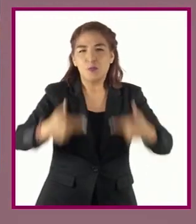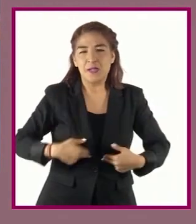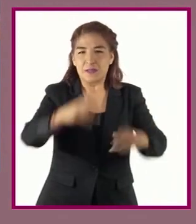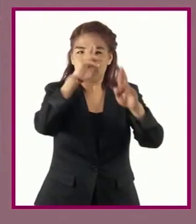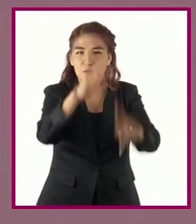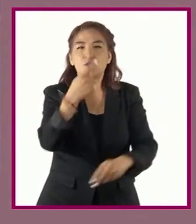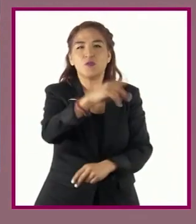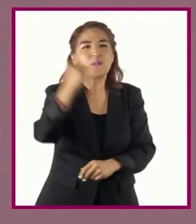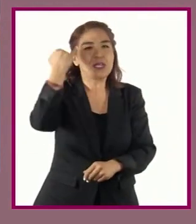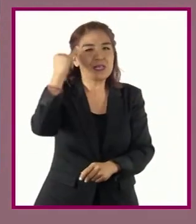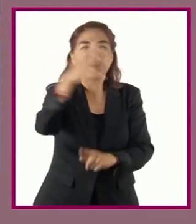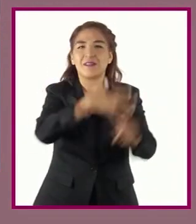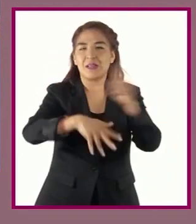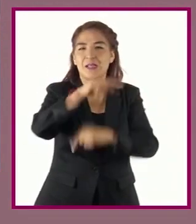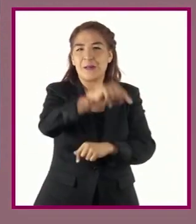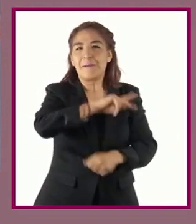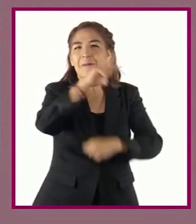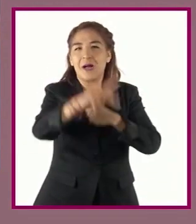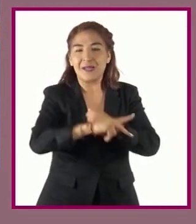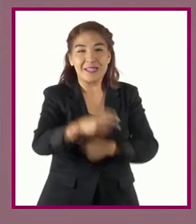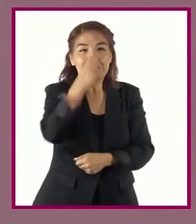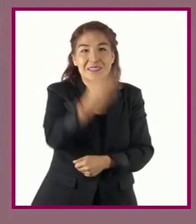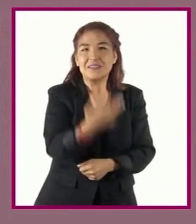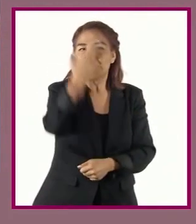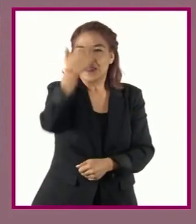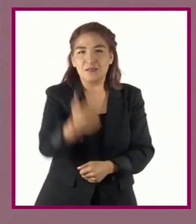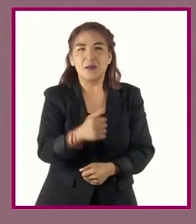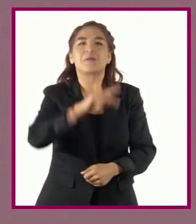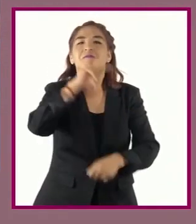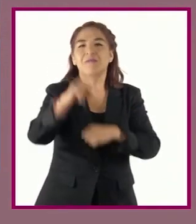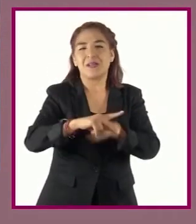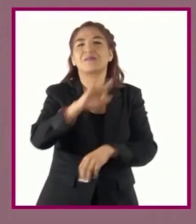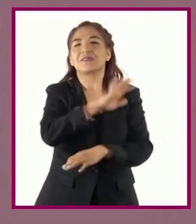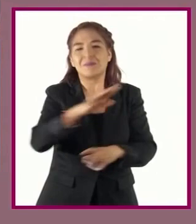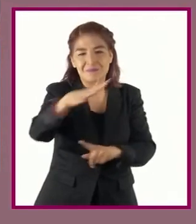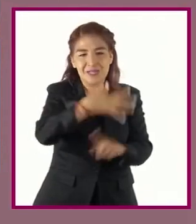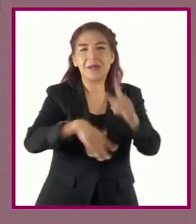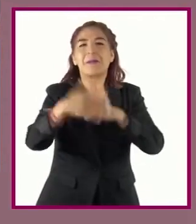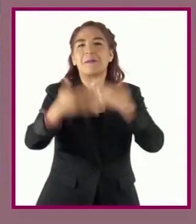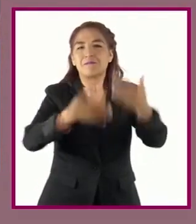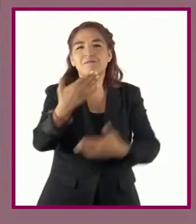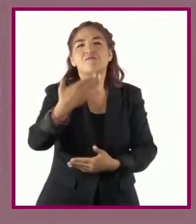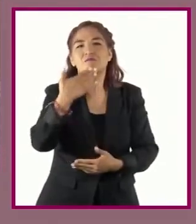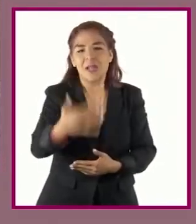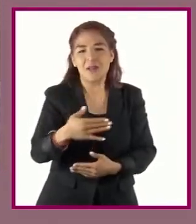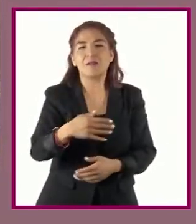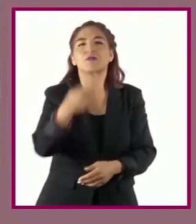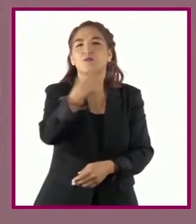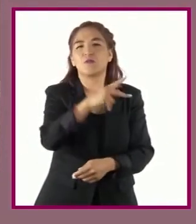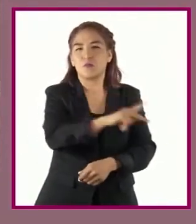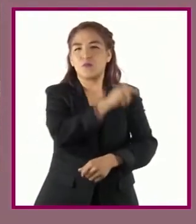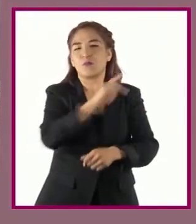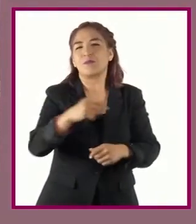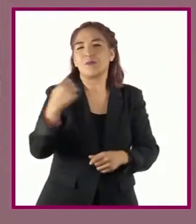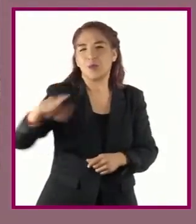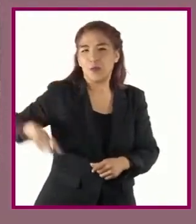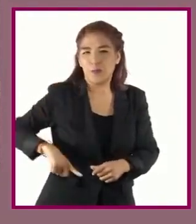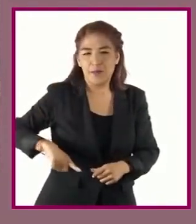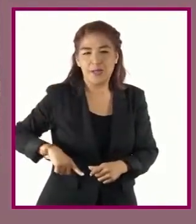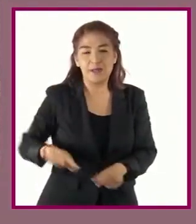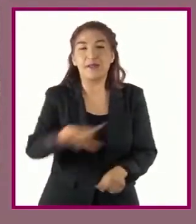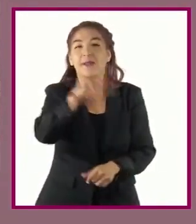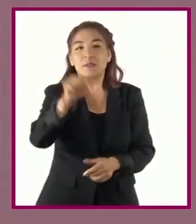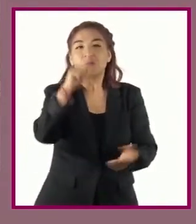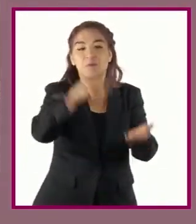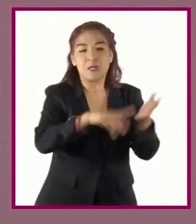los indígenas de su nación. A partir de ese año, el país disfruta de una verdadera alternabilidad en el poder. En